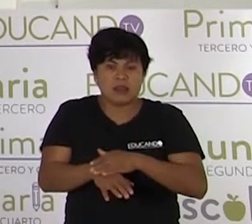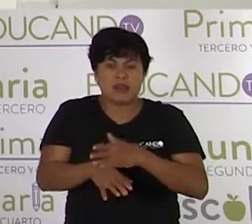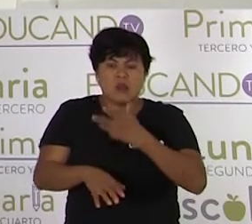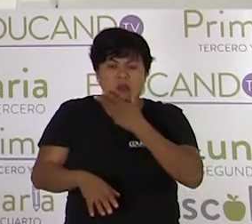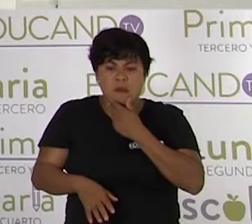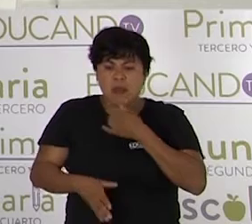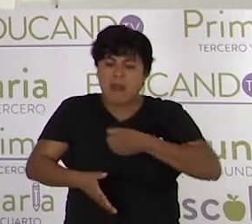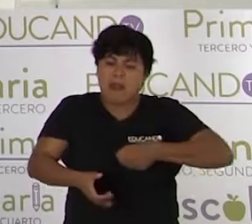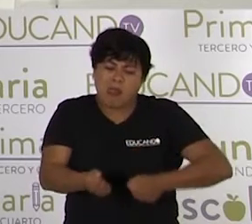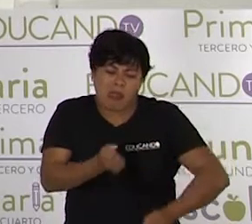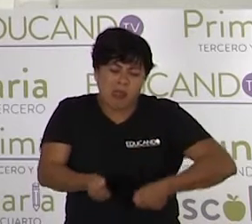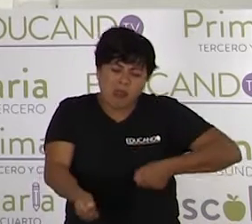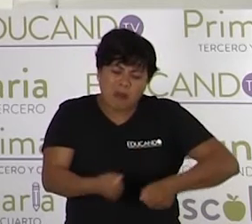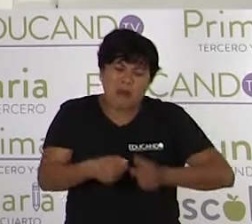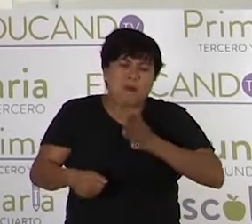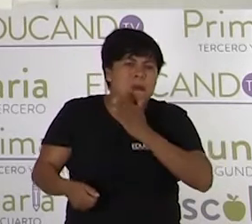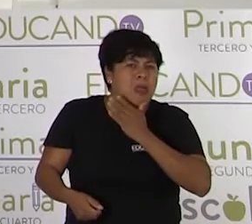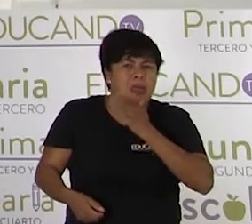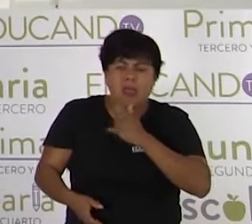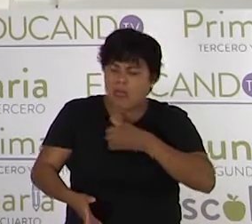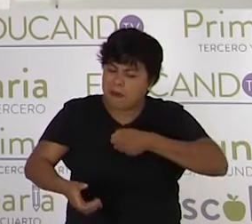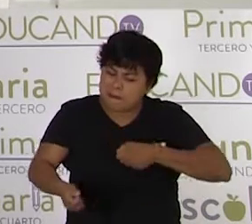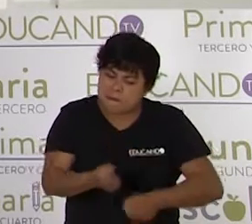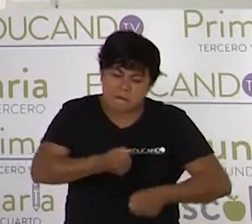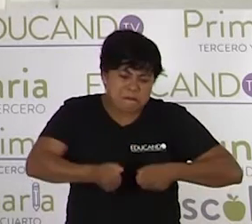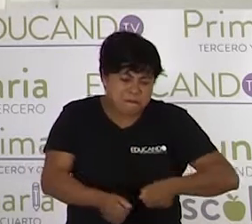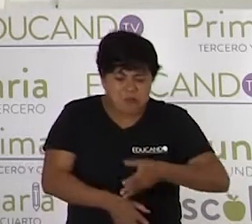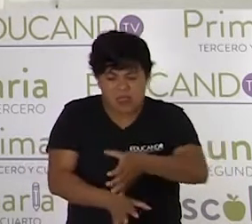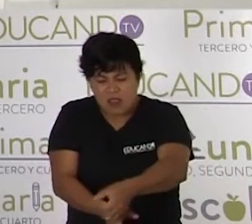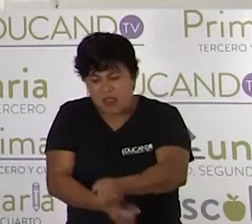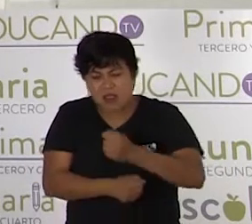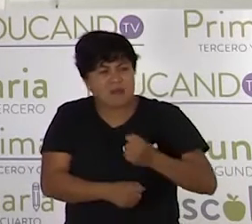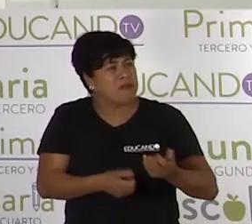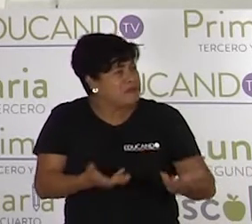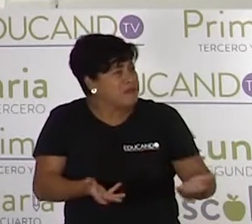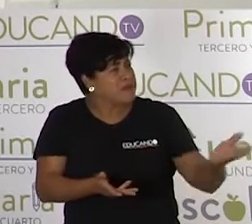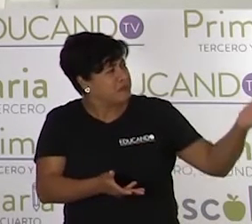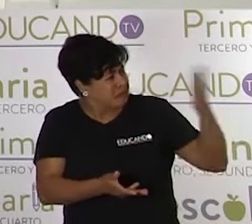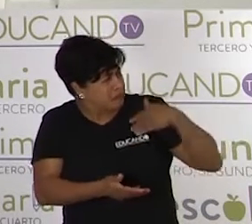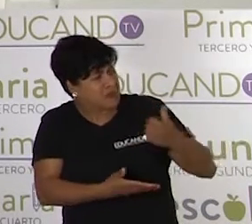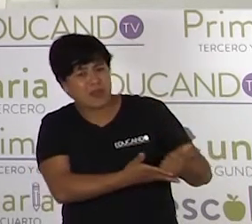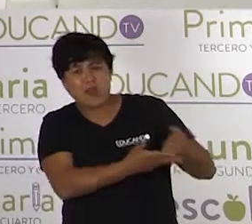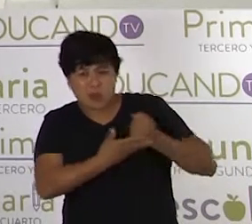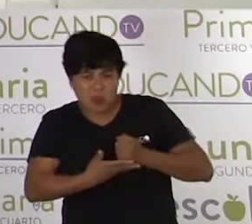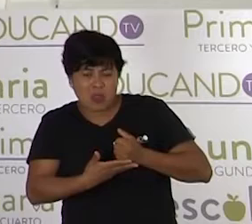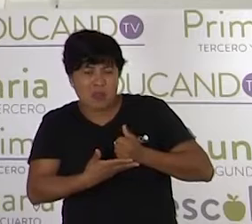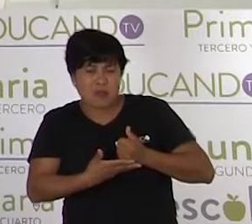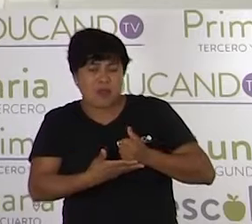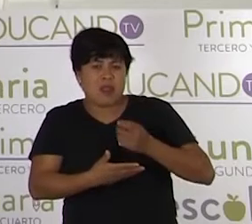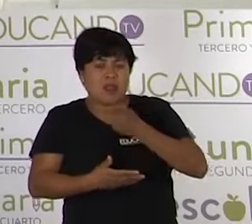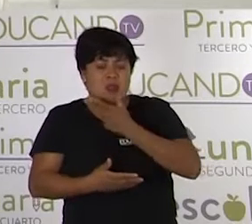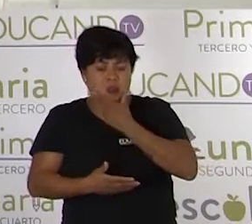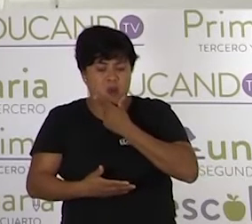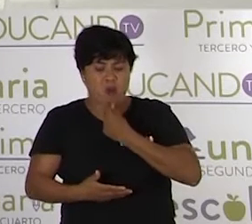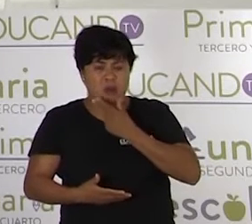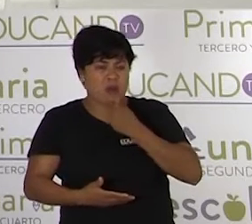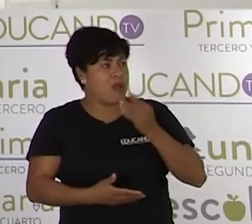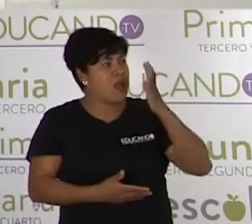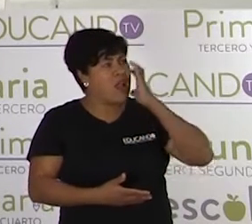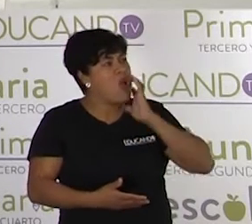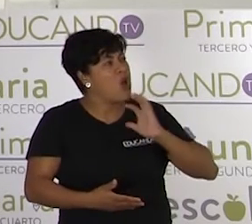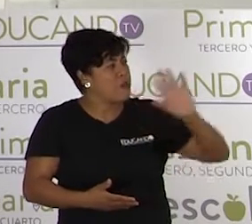y por más que empujaba, el hombre no conseguía sacarla de ahí. ¿Por qué no me ayudas? Le pidió el león.